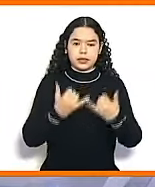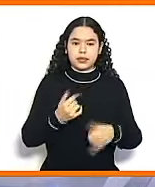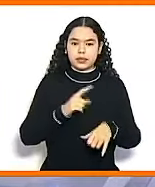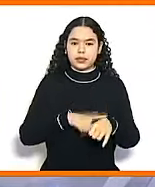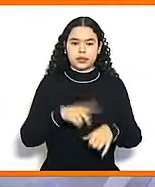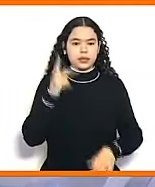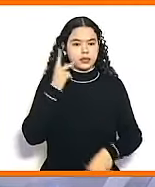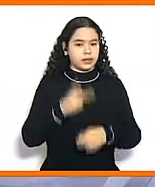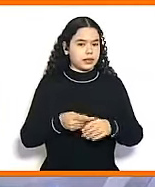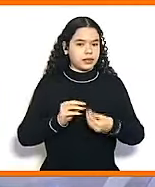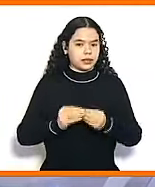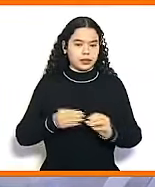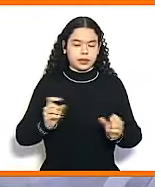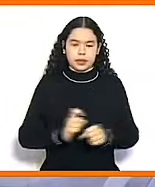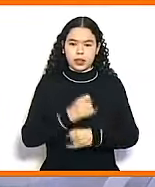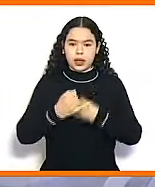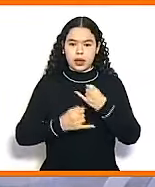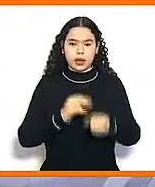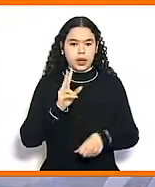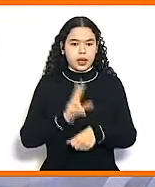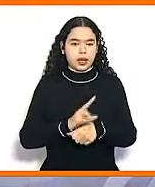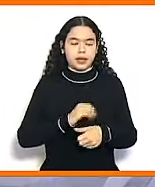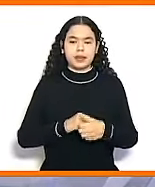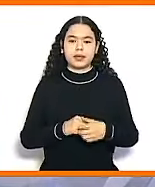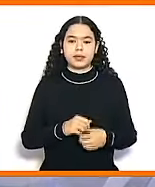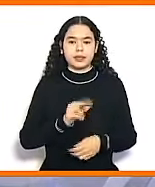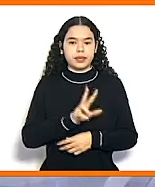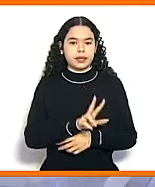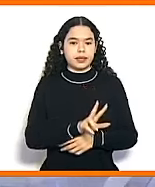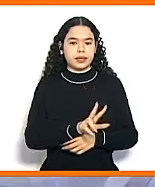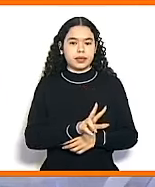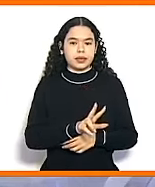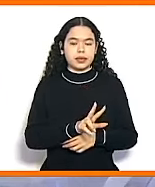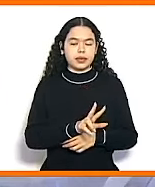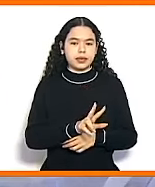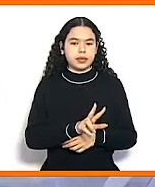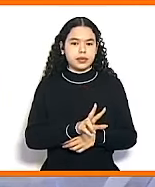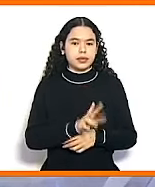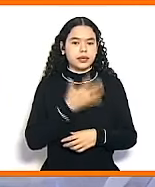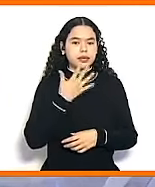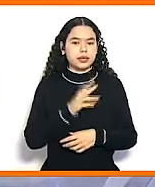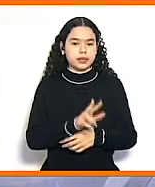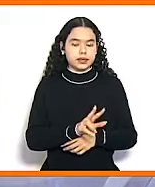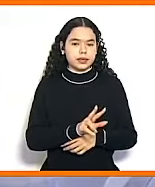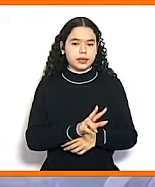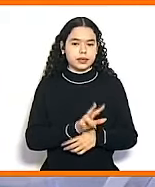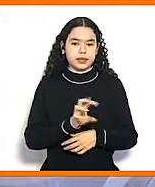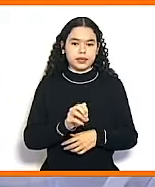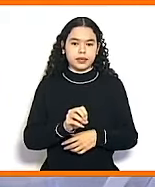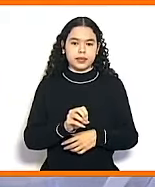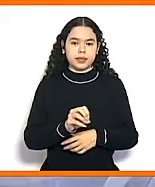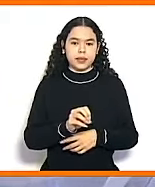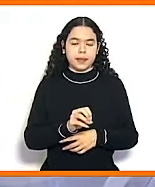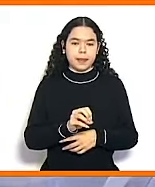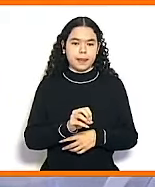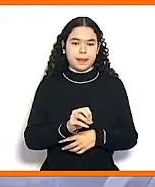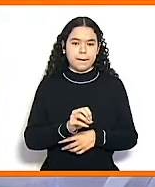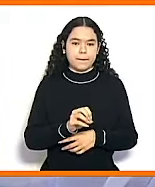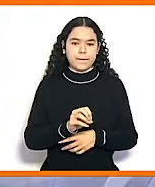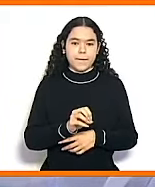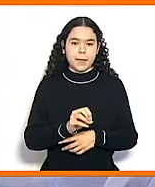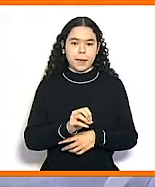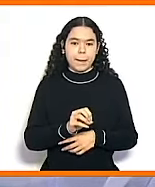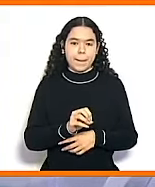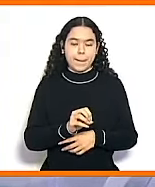primer dígito en juga 3es es el tres segundo dígito mucha suerte porque este es el cero tercer último dígito